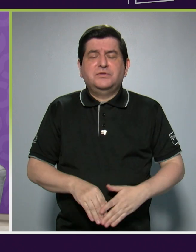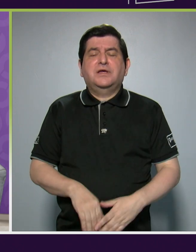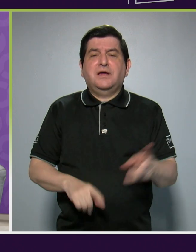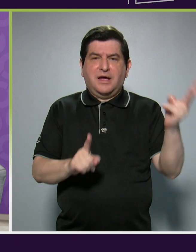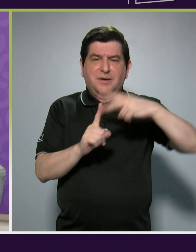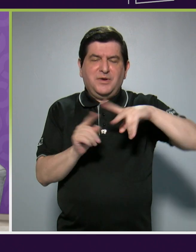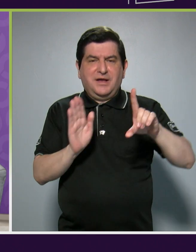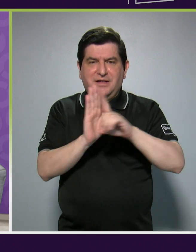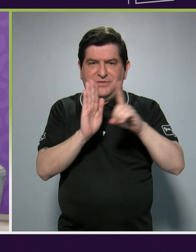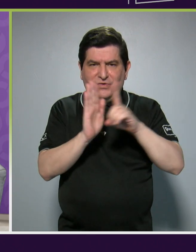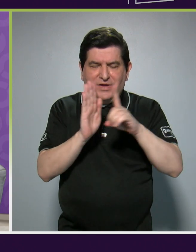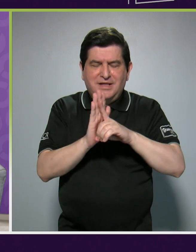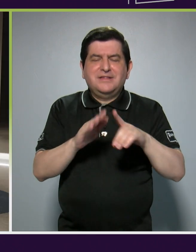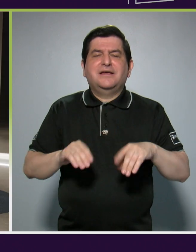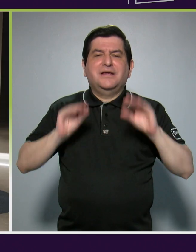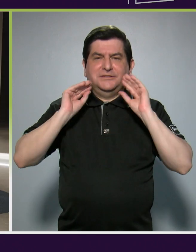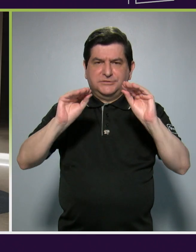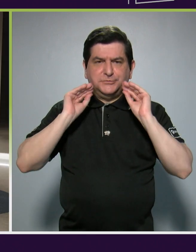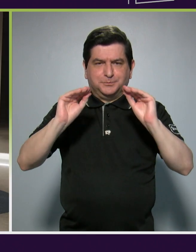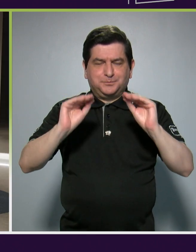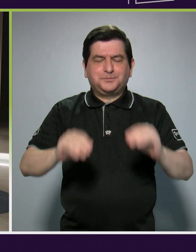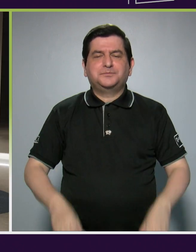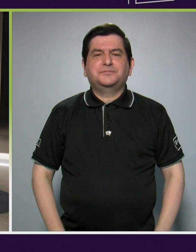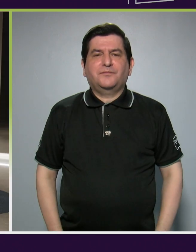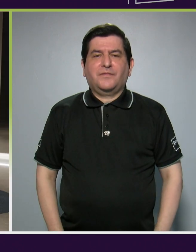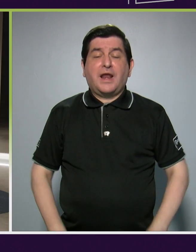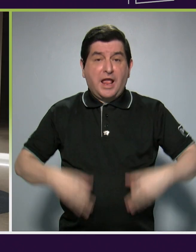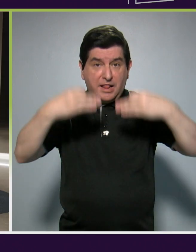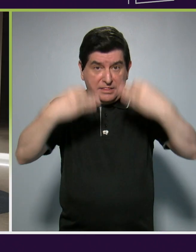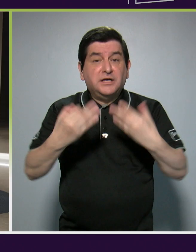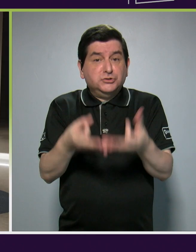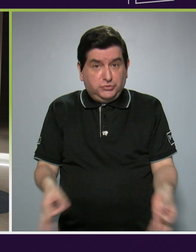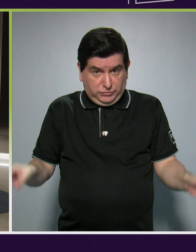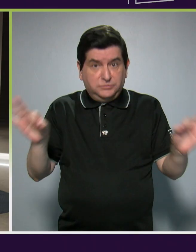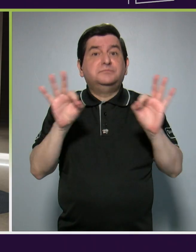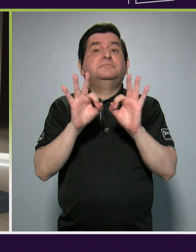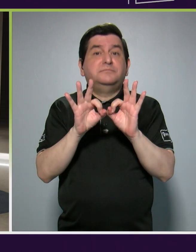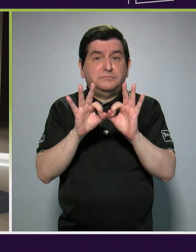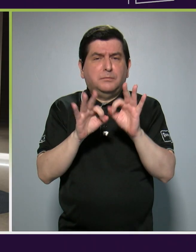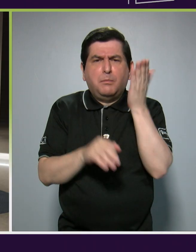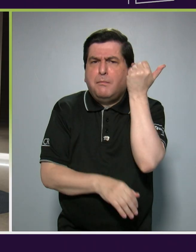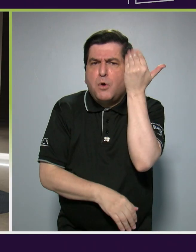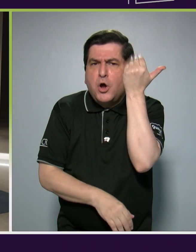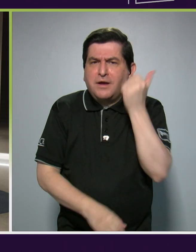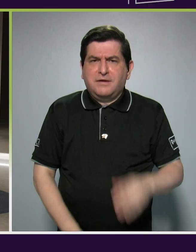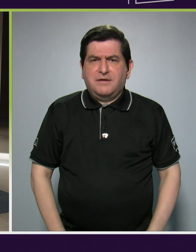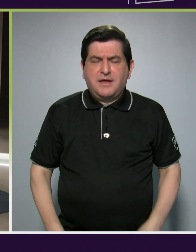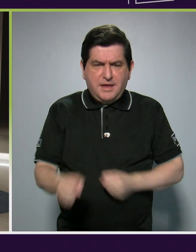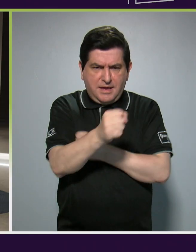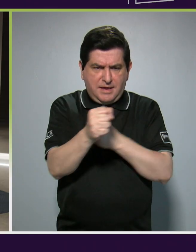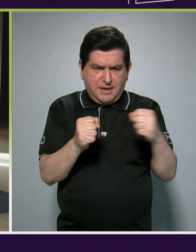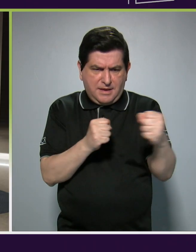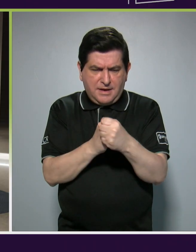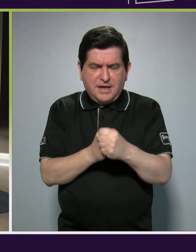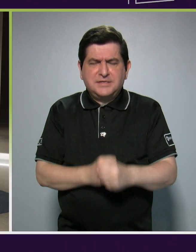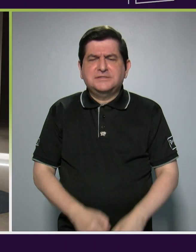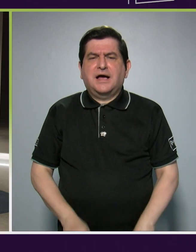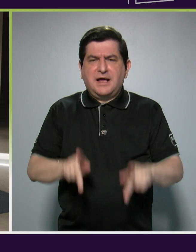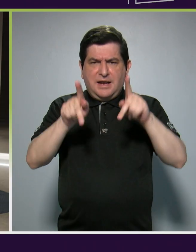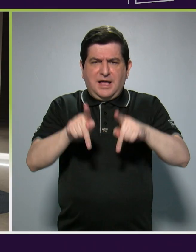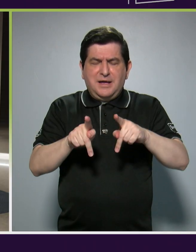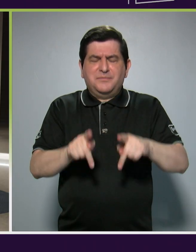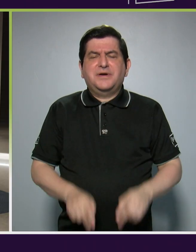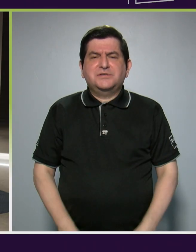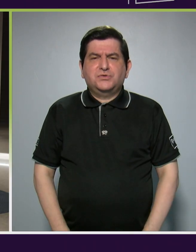la educación. Este fallo es muy importante también porque la sala pone a la persona como un